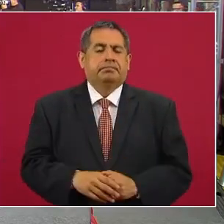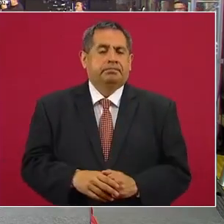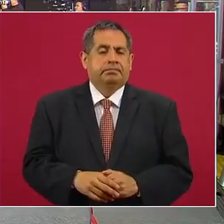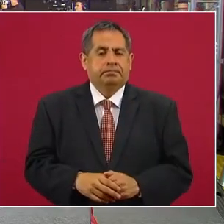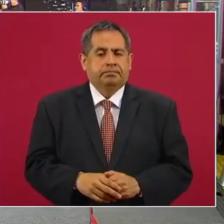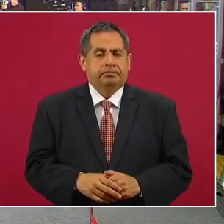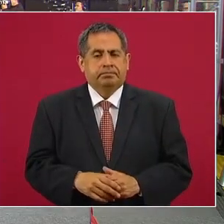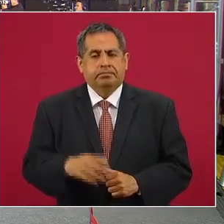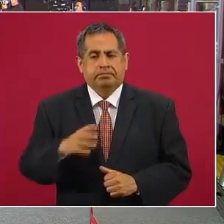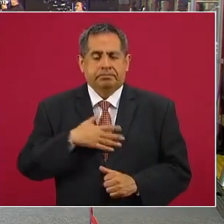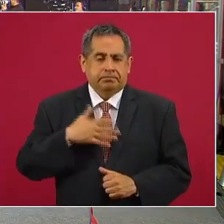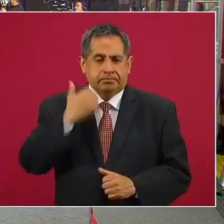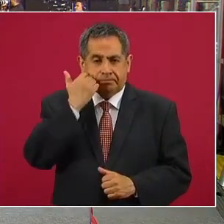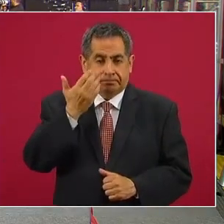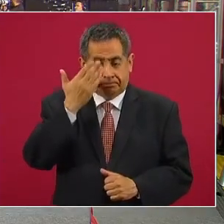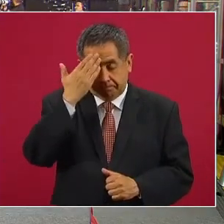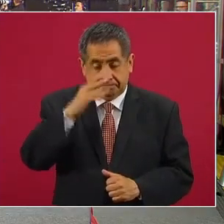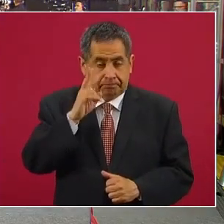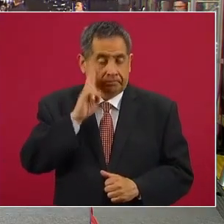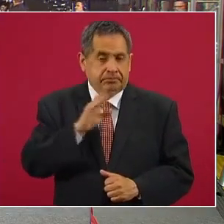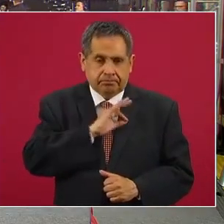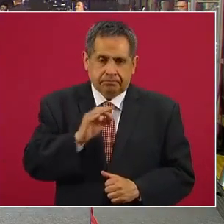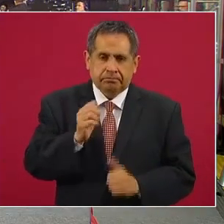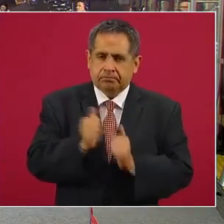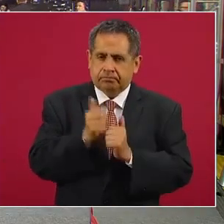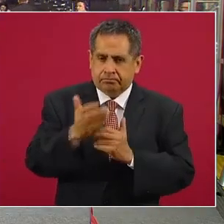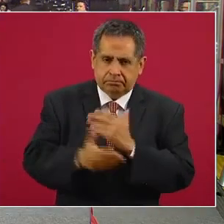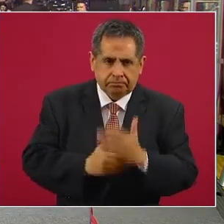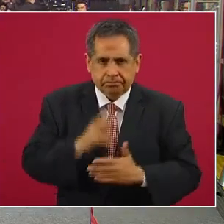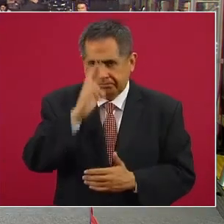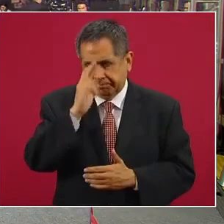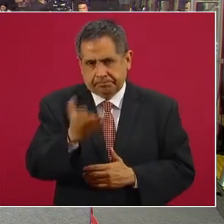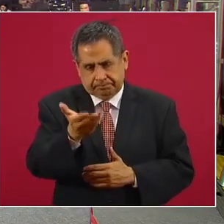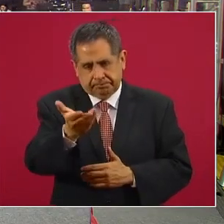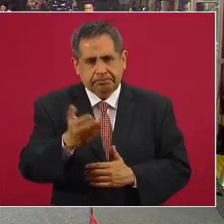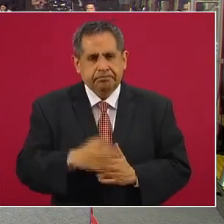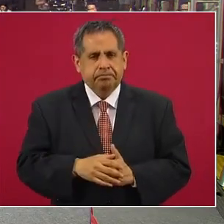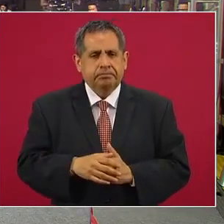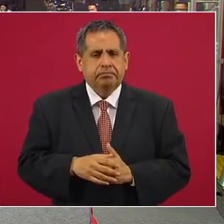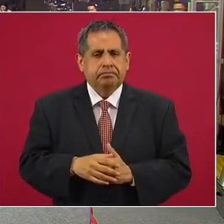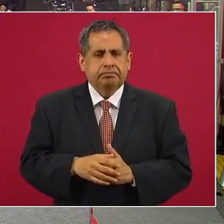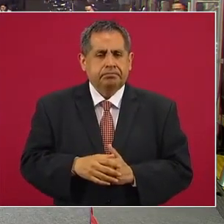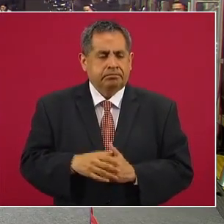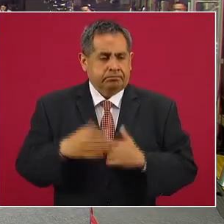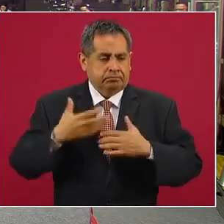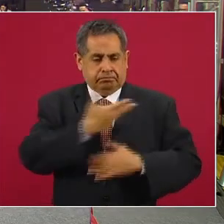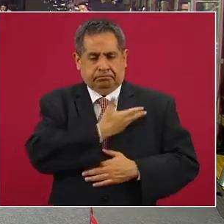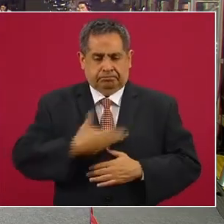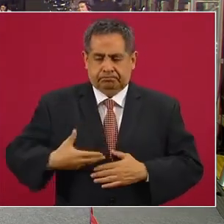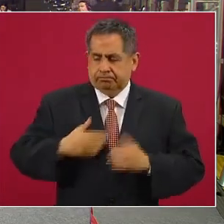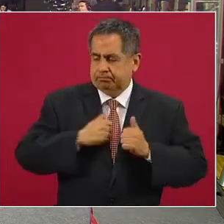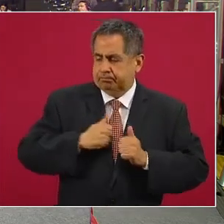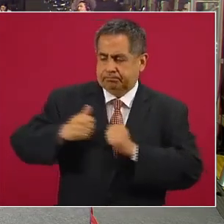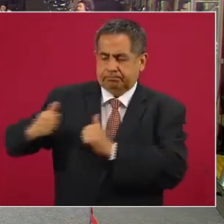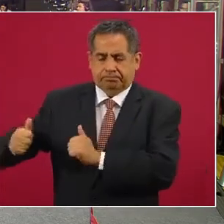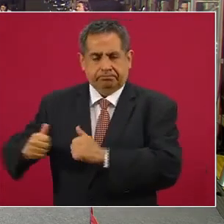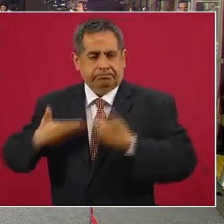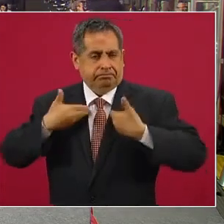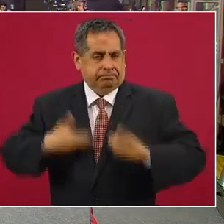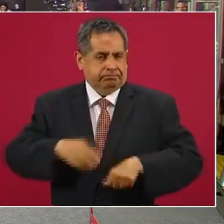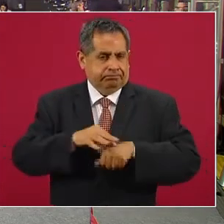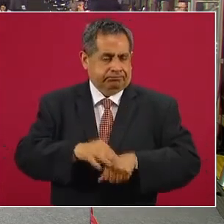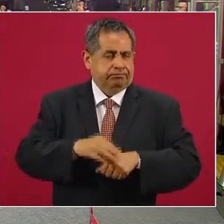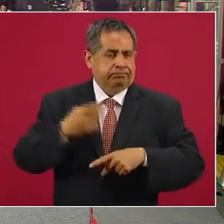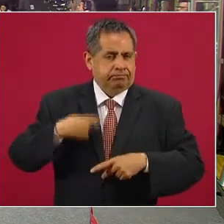Esta pregunta yo quisiera, si es posible, con todo respeto, que se quitara la investidura presidencial, la dejara en su